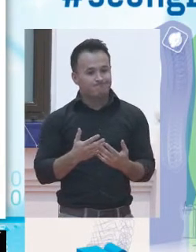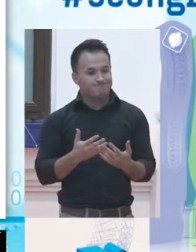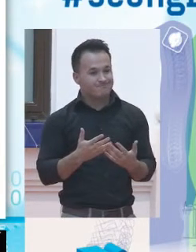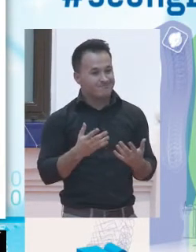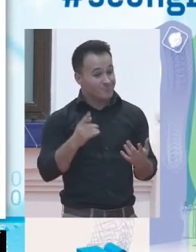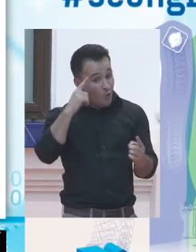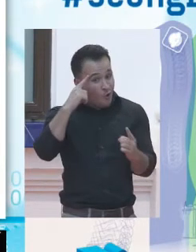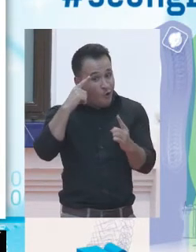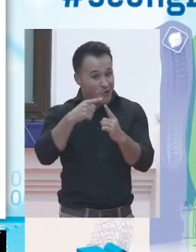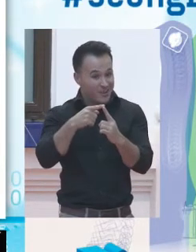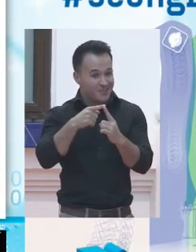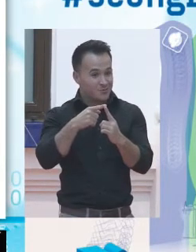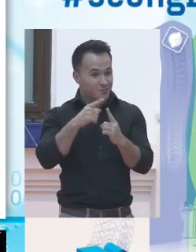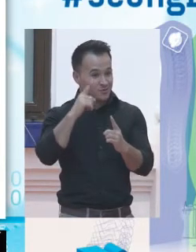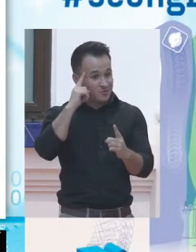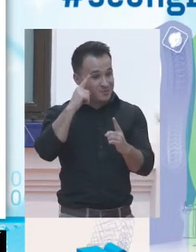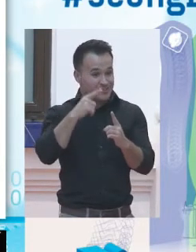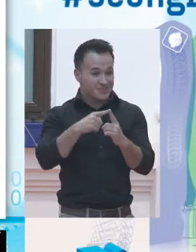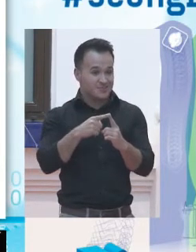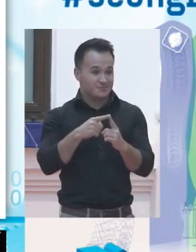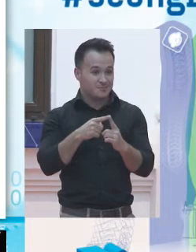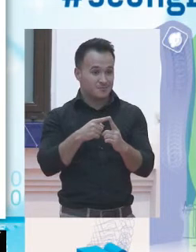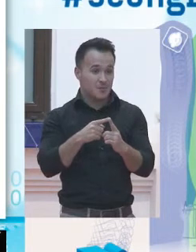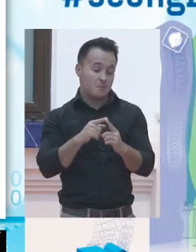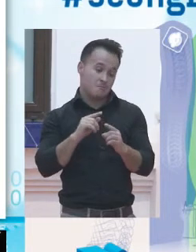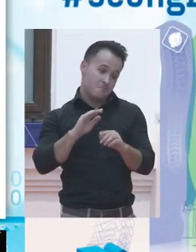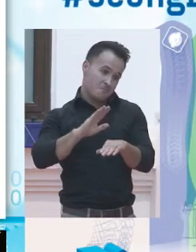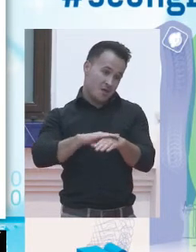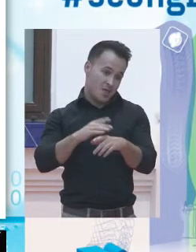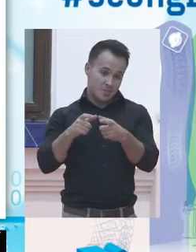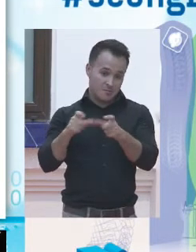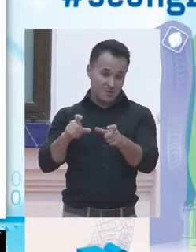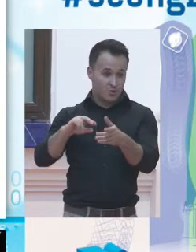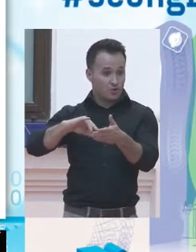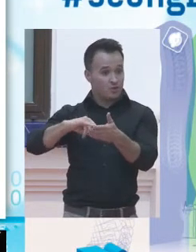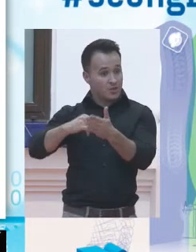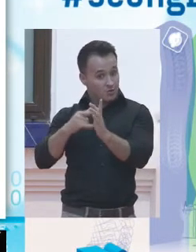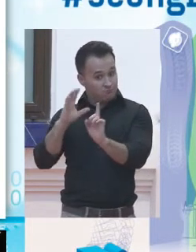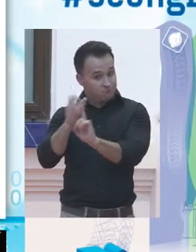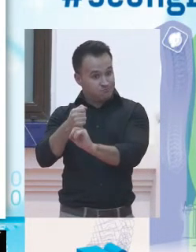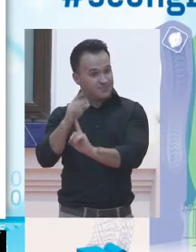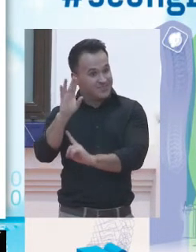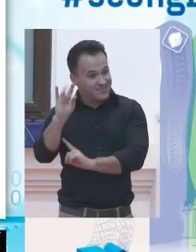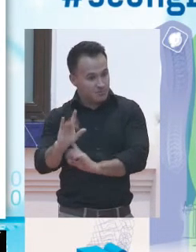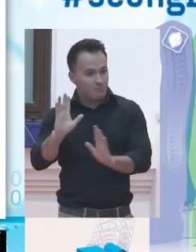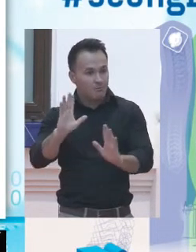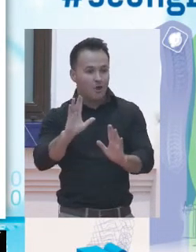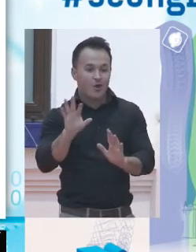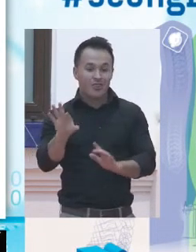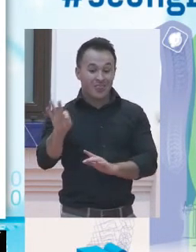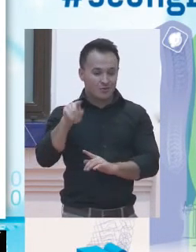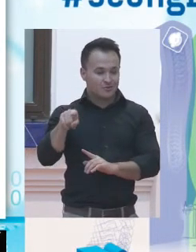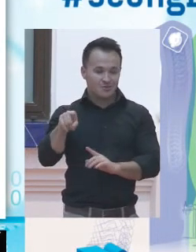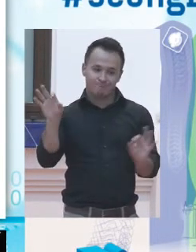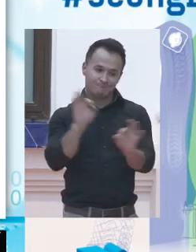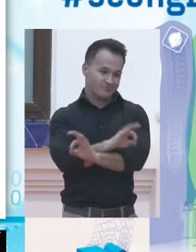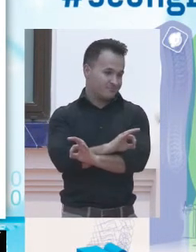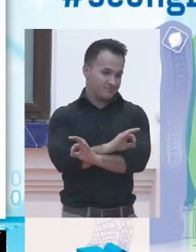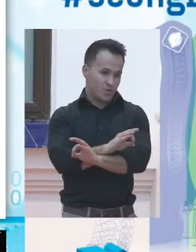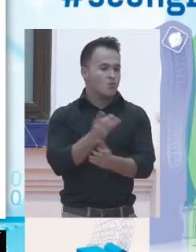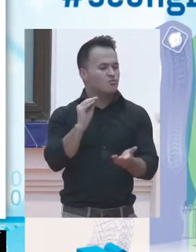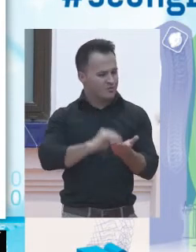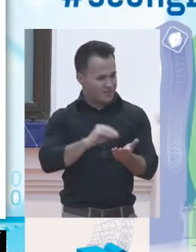gran objetivo y un gran mérito para el departamento técnico, pero nos equivocamos al tomar la decisión. Eso es una cosa que pasa